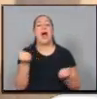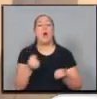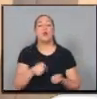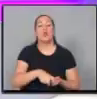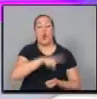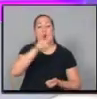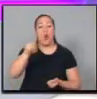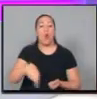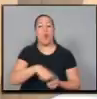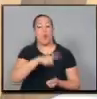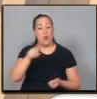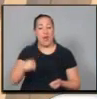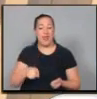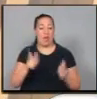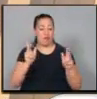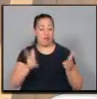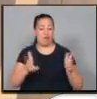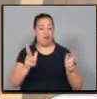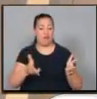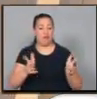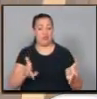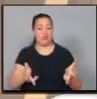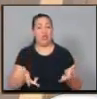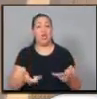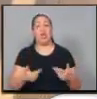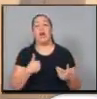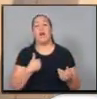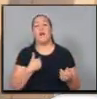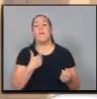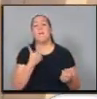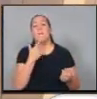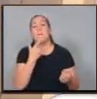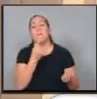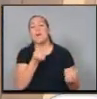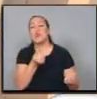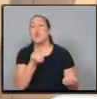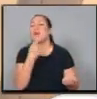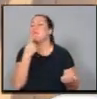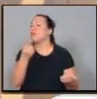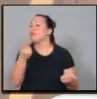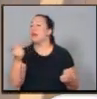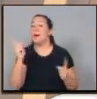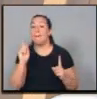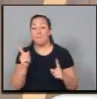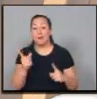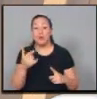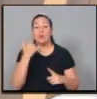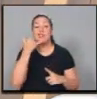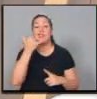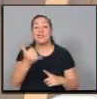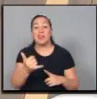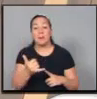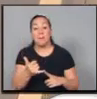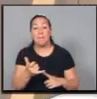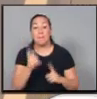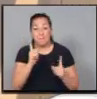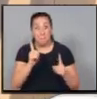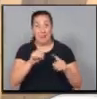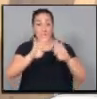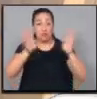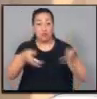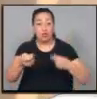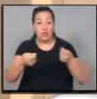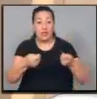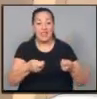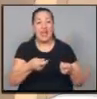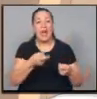¿ok? Sí. Bueno, entonces vengo averiguando presupuesto y al mismo lo vuelvo a llamar. Y resulta que el precio que